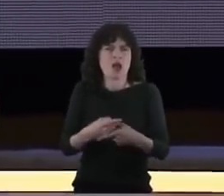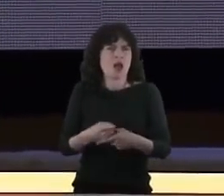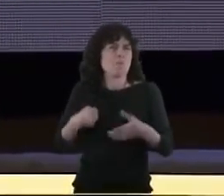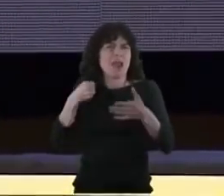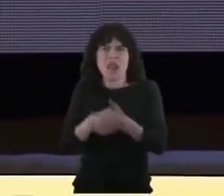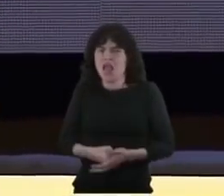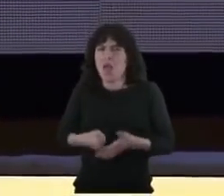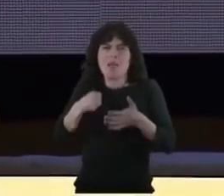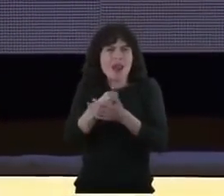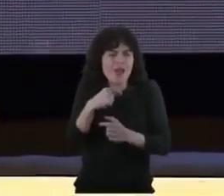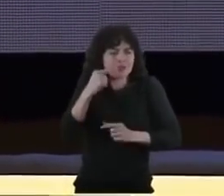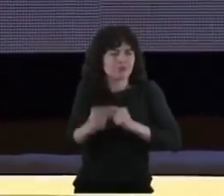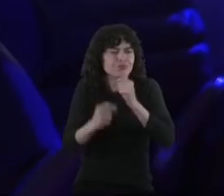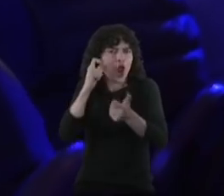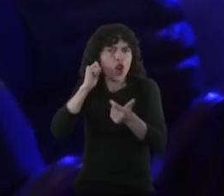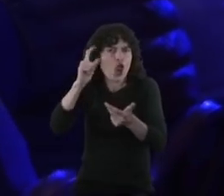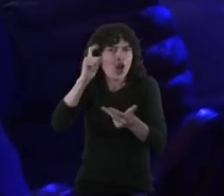peleando y siguió avanzando.